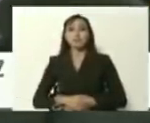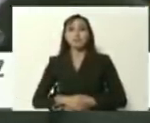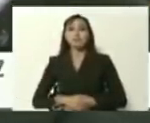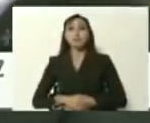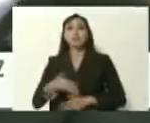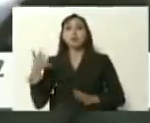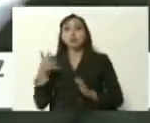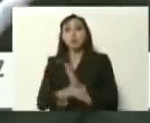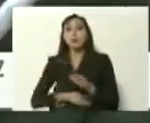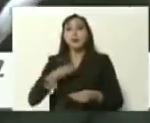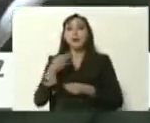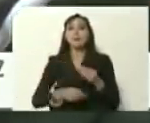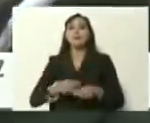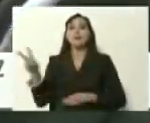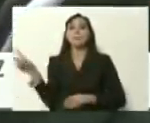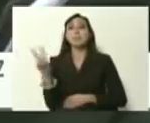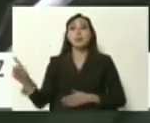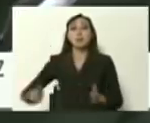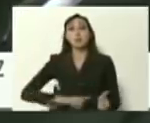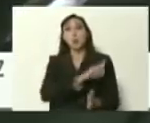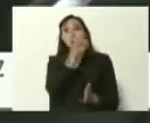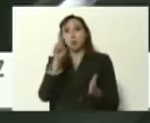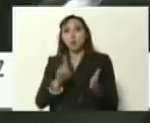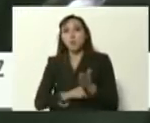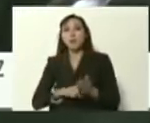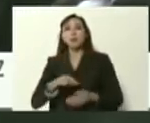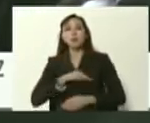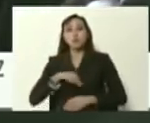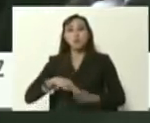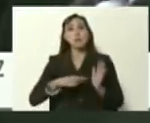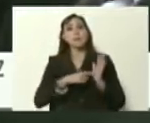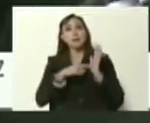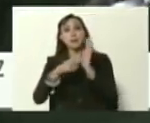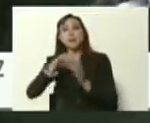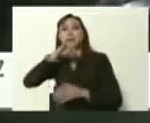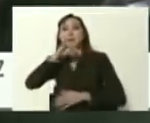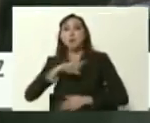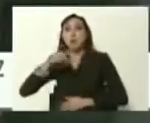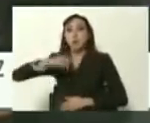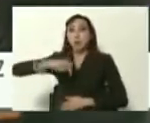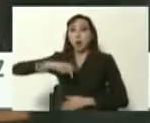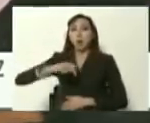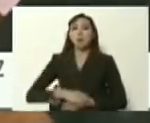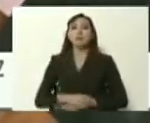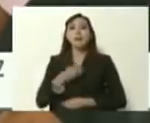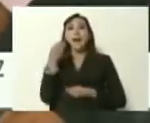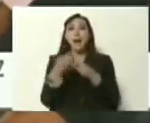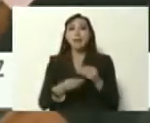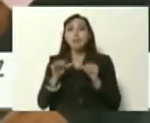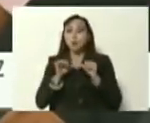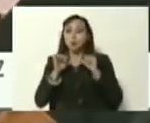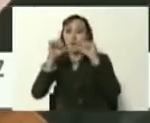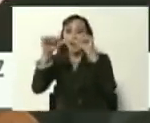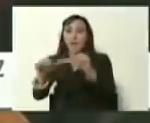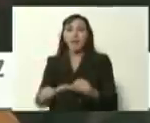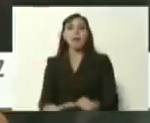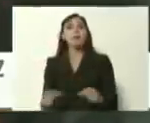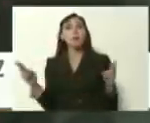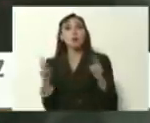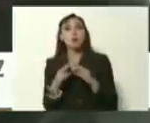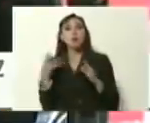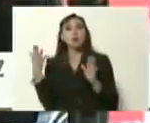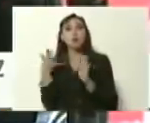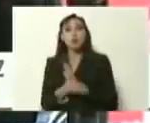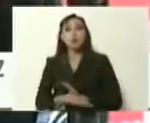presencia en el territorio nacional. Nuestra presencia histórica el día de hoy es un avance hacia el reconocimiento de la